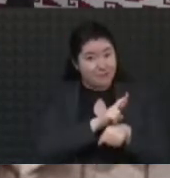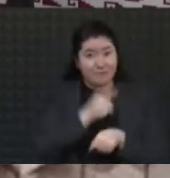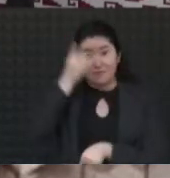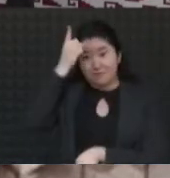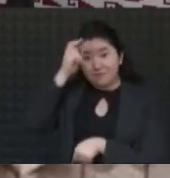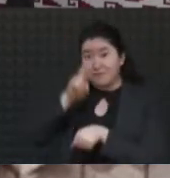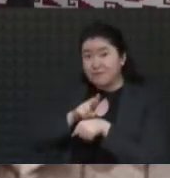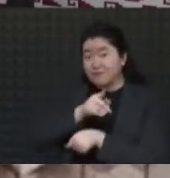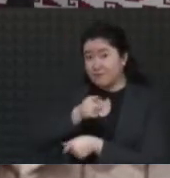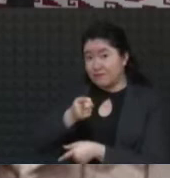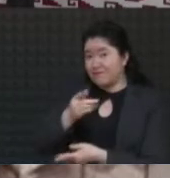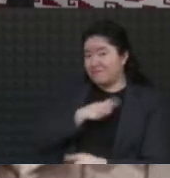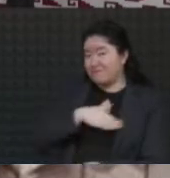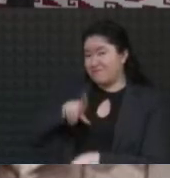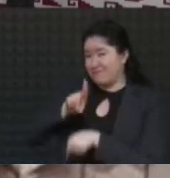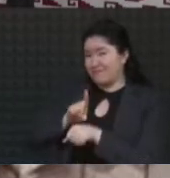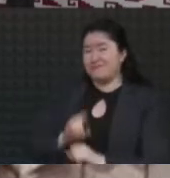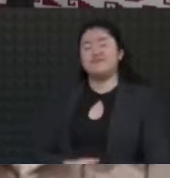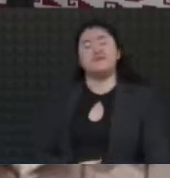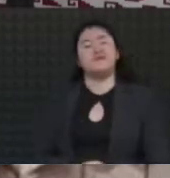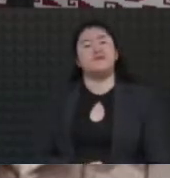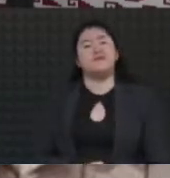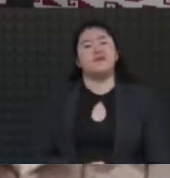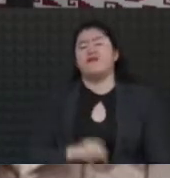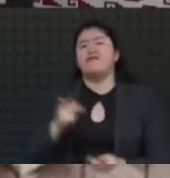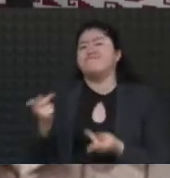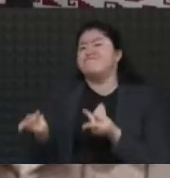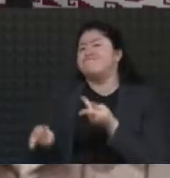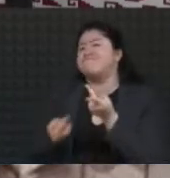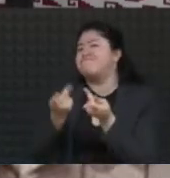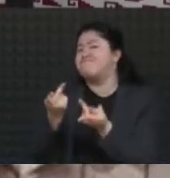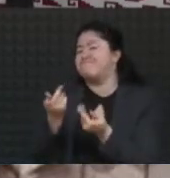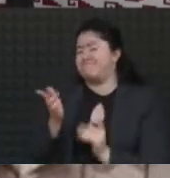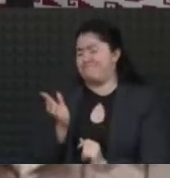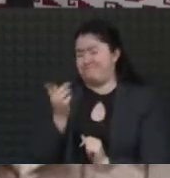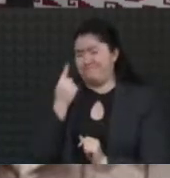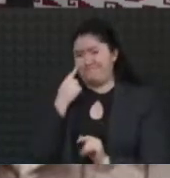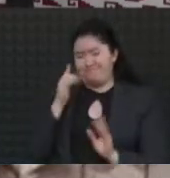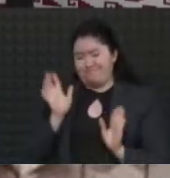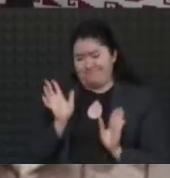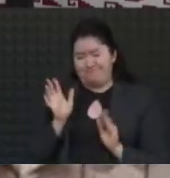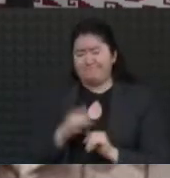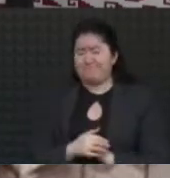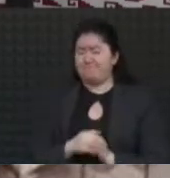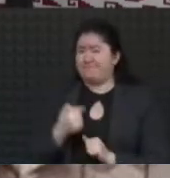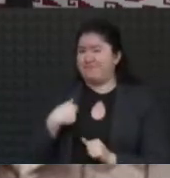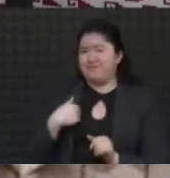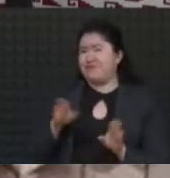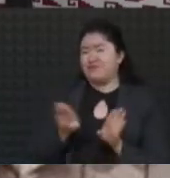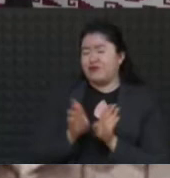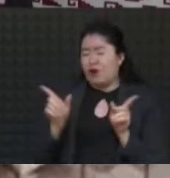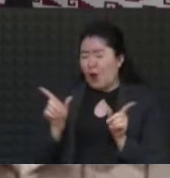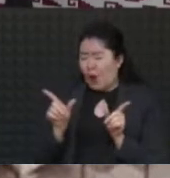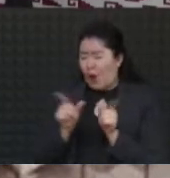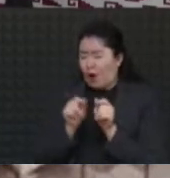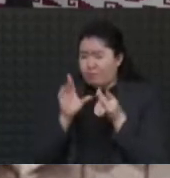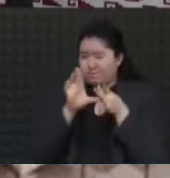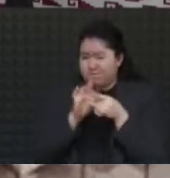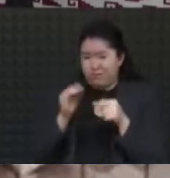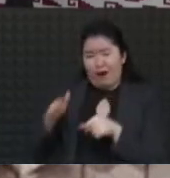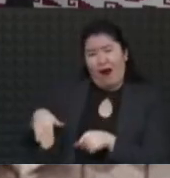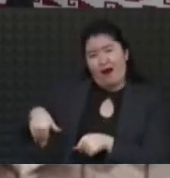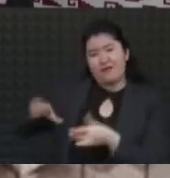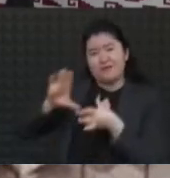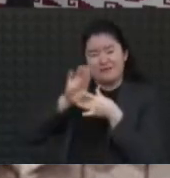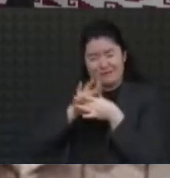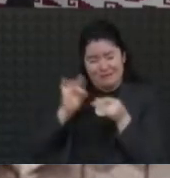Doctora, quisiera primero entonces preguntar, a ver si quiero resumirlo como muy fácilmente todo lo que nos acaba de